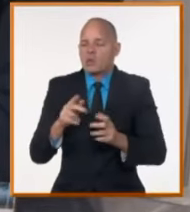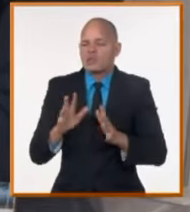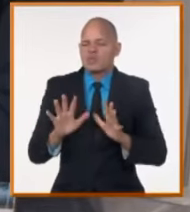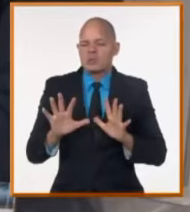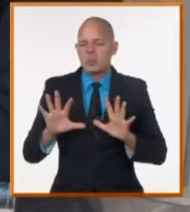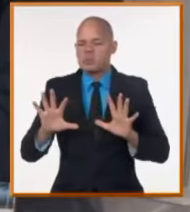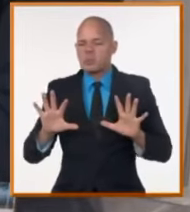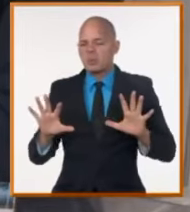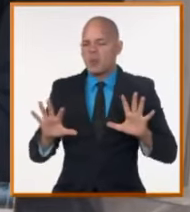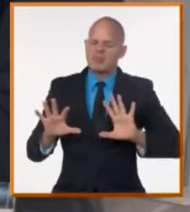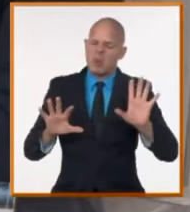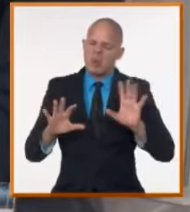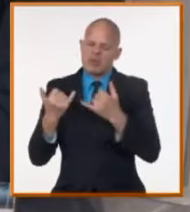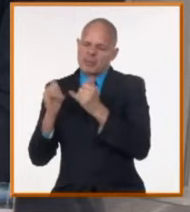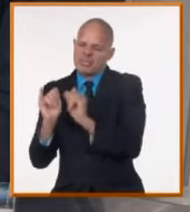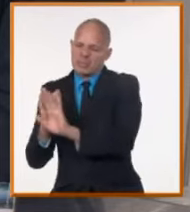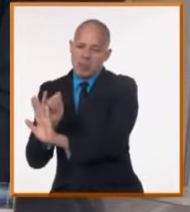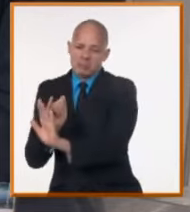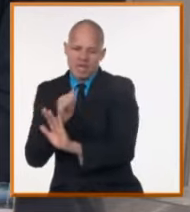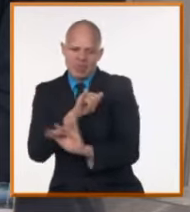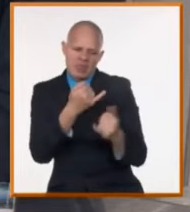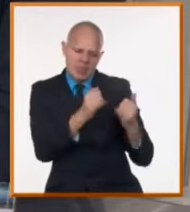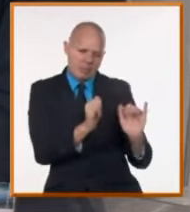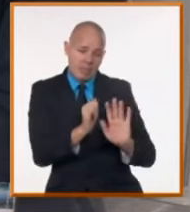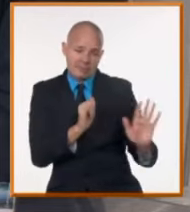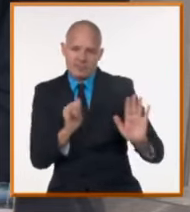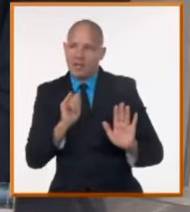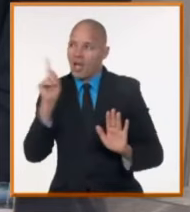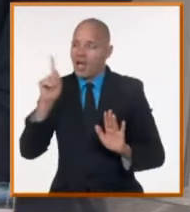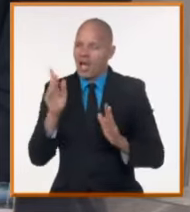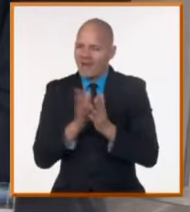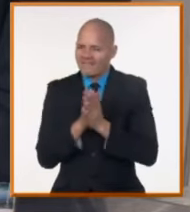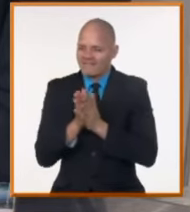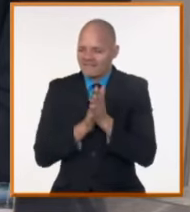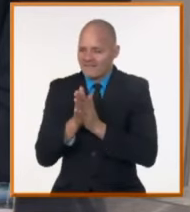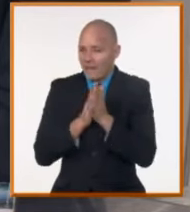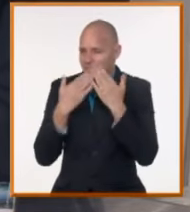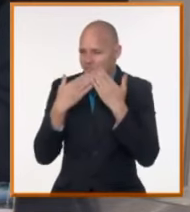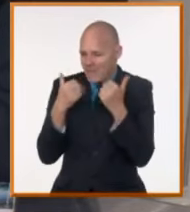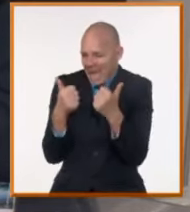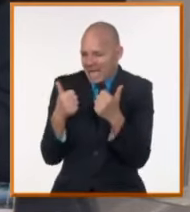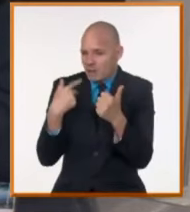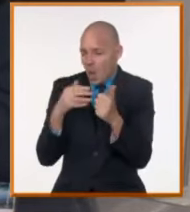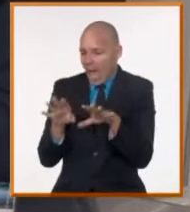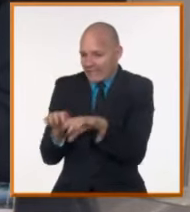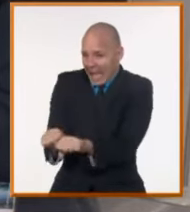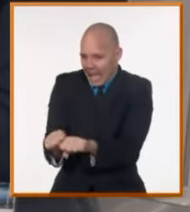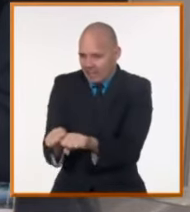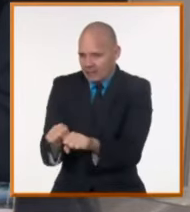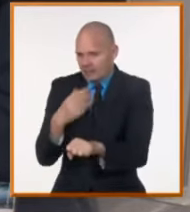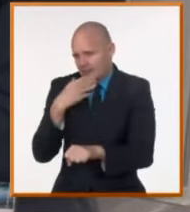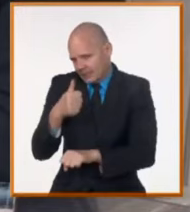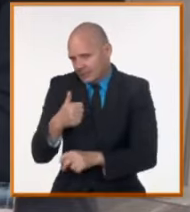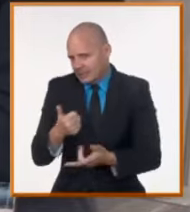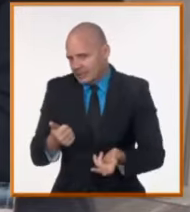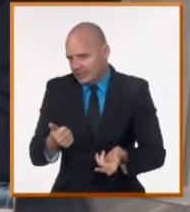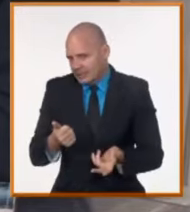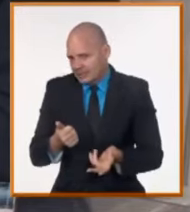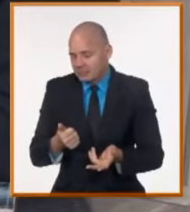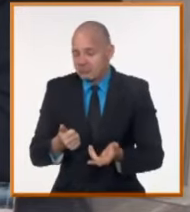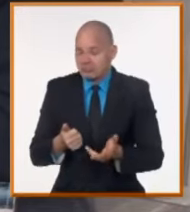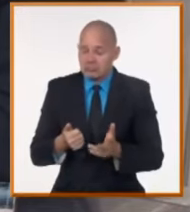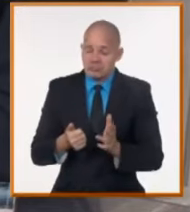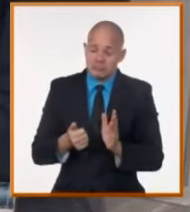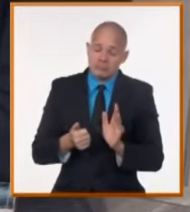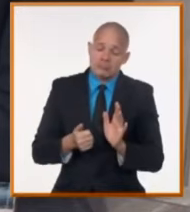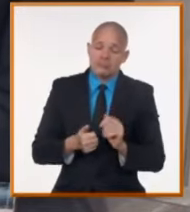ideales de Bolívar. Bolívar, incluso en un inicio, hay que decir que pensó que Estados Unidos iba a tener una posición diferente, ¿no? Con el tiempo se fue